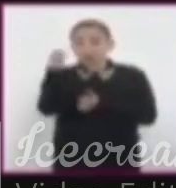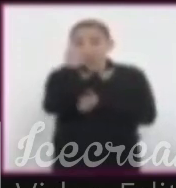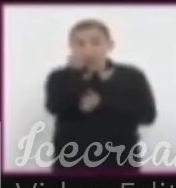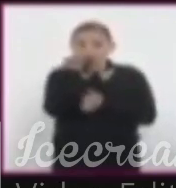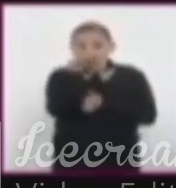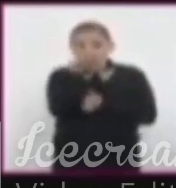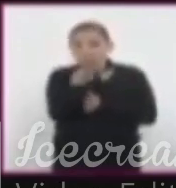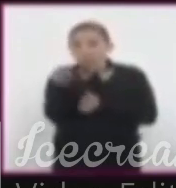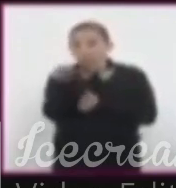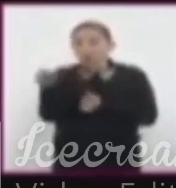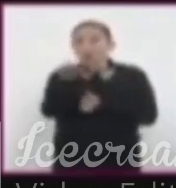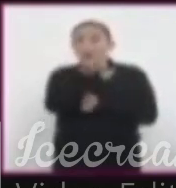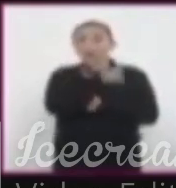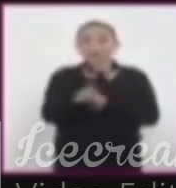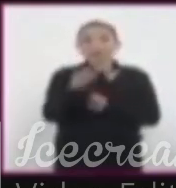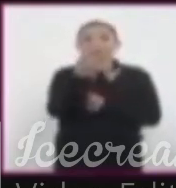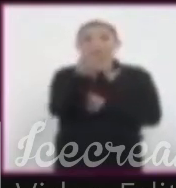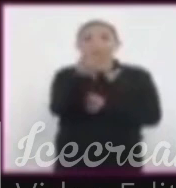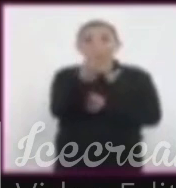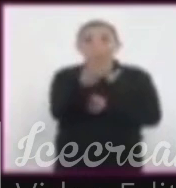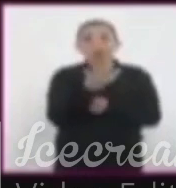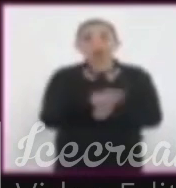es 125,